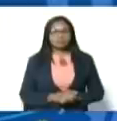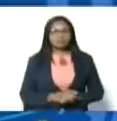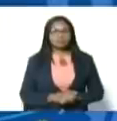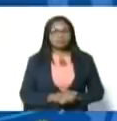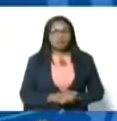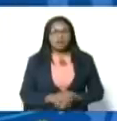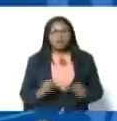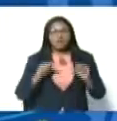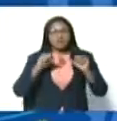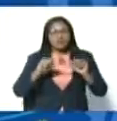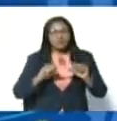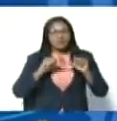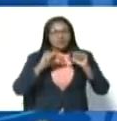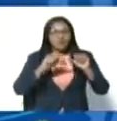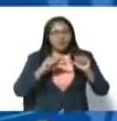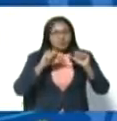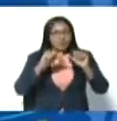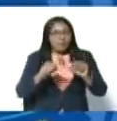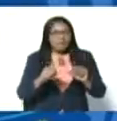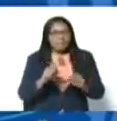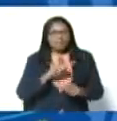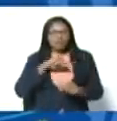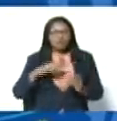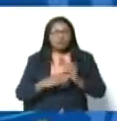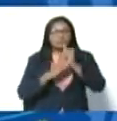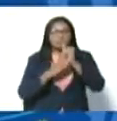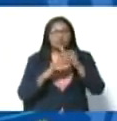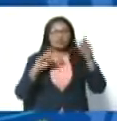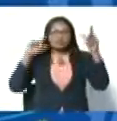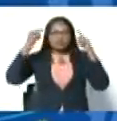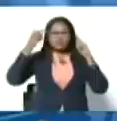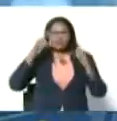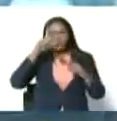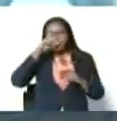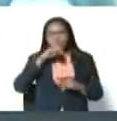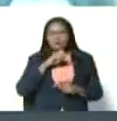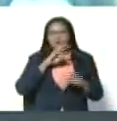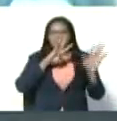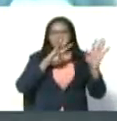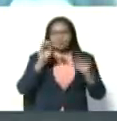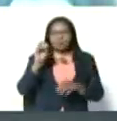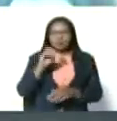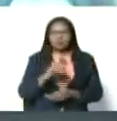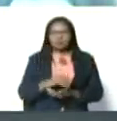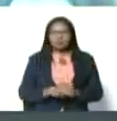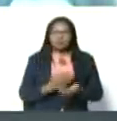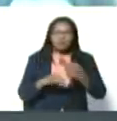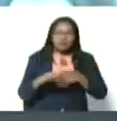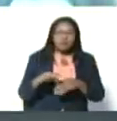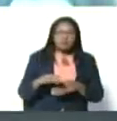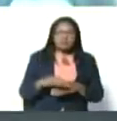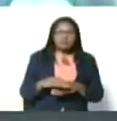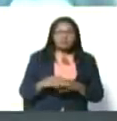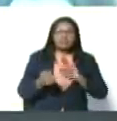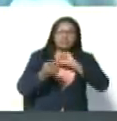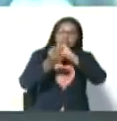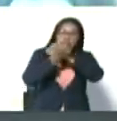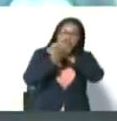hay que avanzar. Nuestro comandante Chávez en los años 90, cuando salió de la cárcel, siempre nos